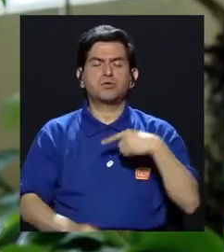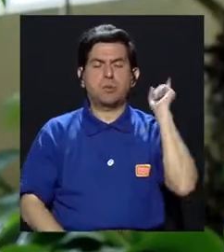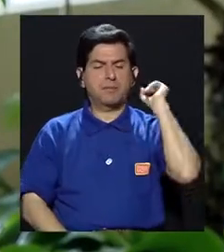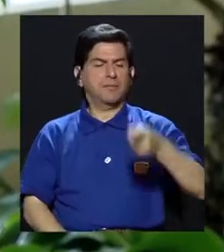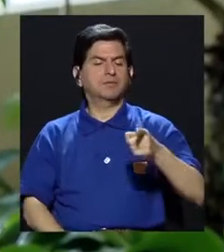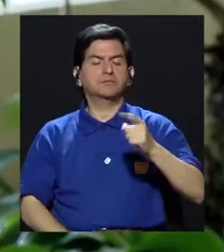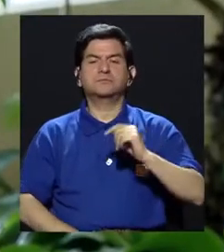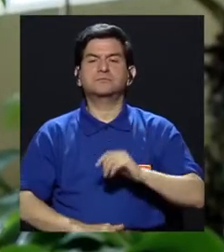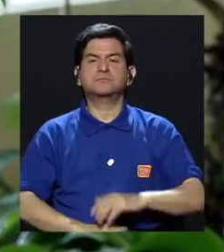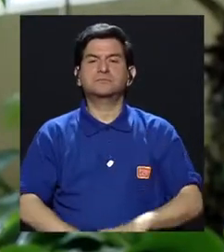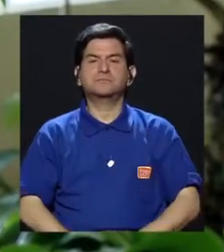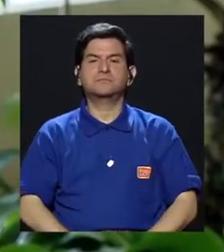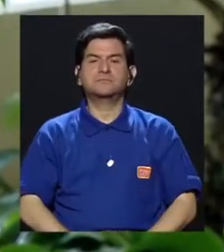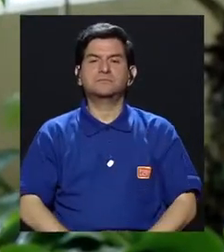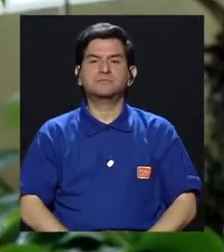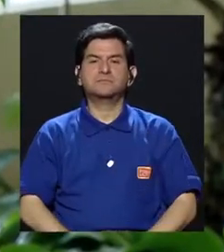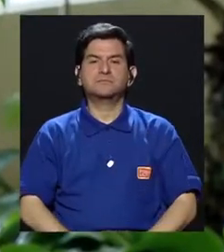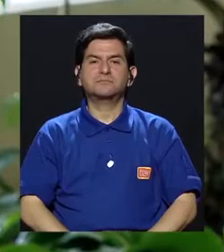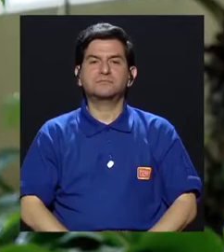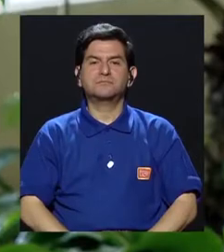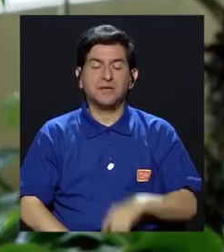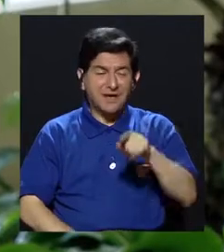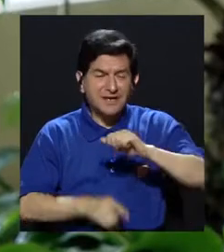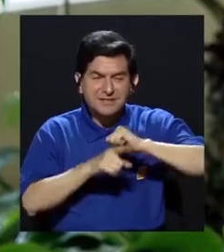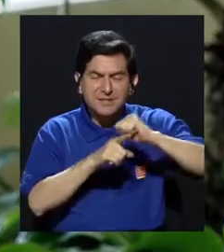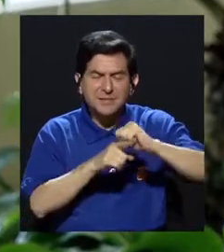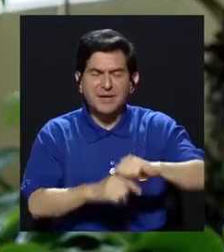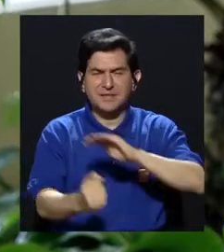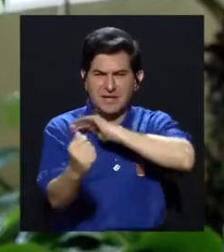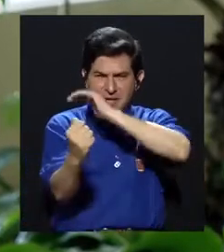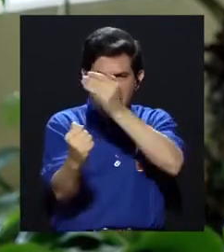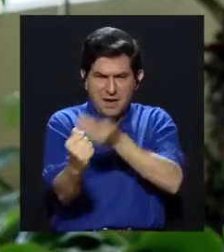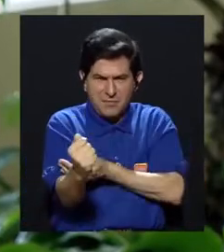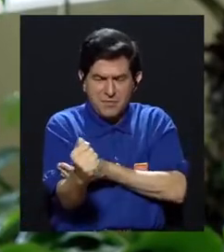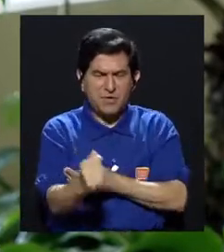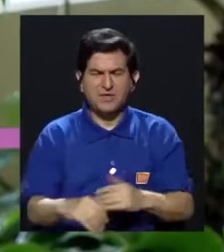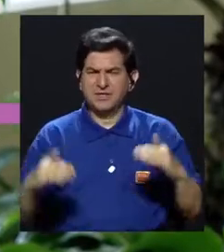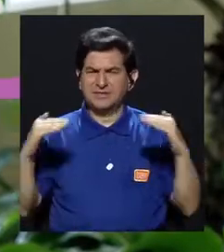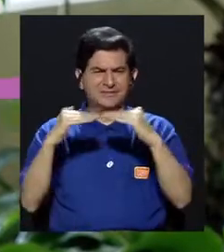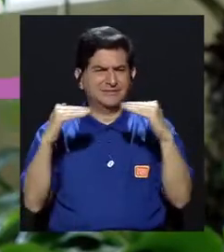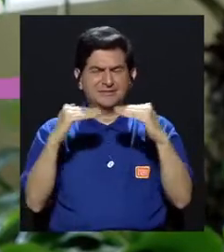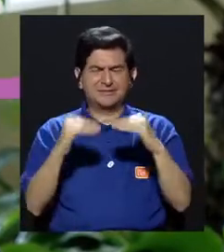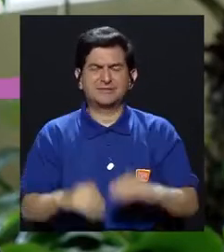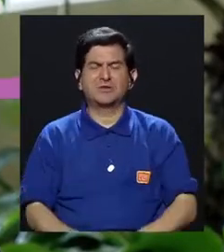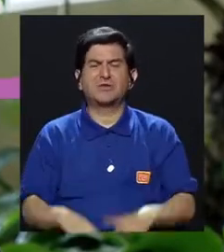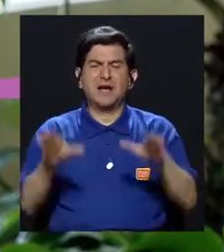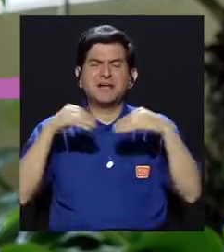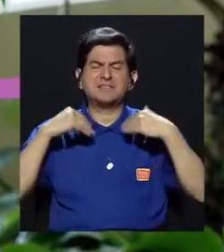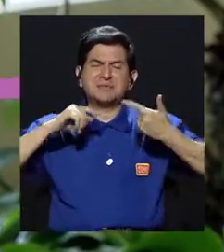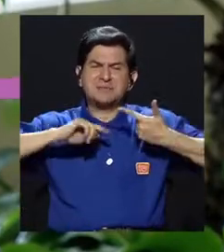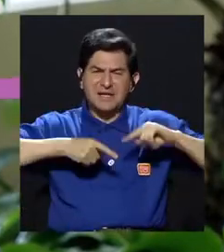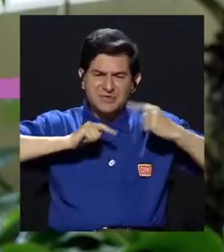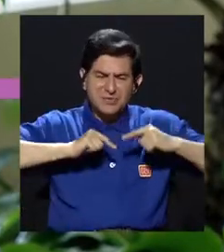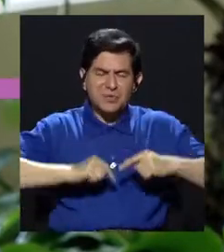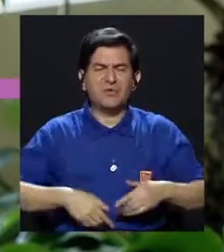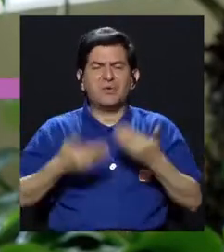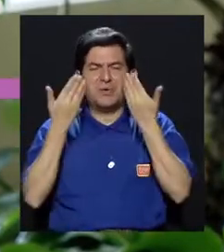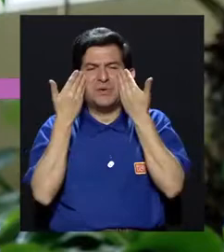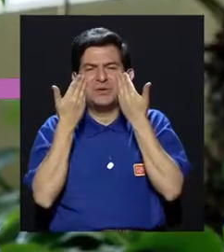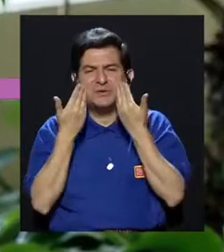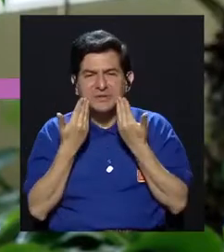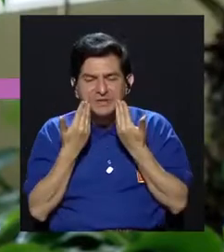mando. Entonces, este ejercicio de un poder de dominio es inconsistente con reconocer dolor,